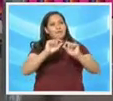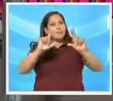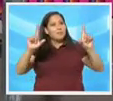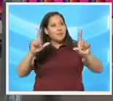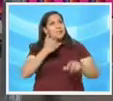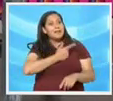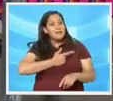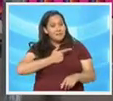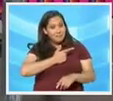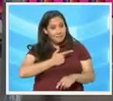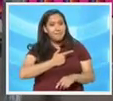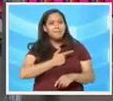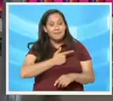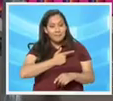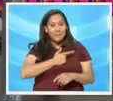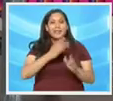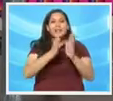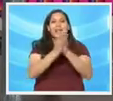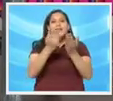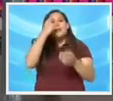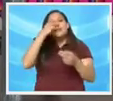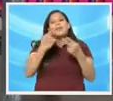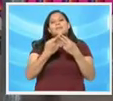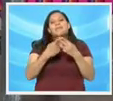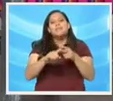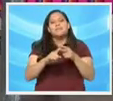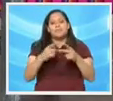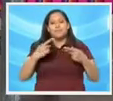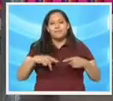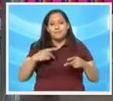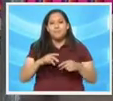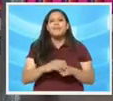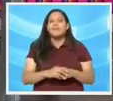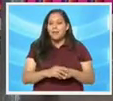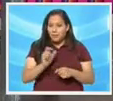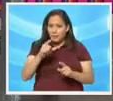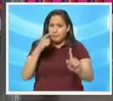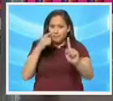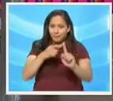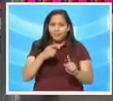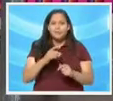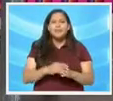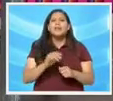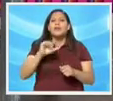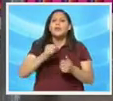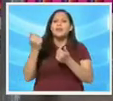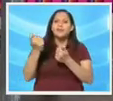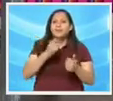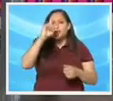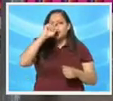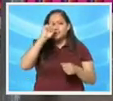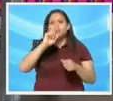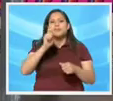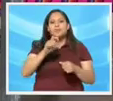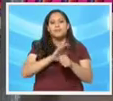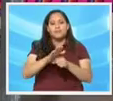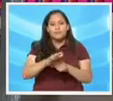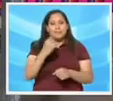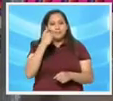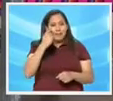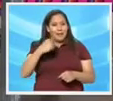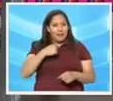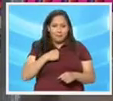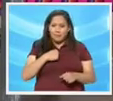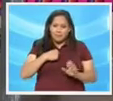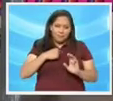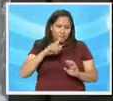Me encantó, padrísimo. Literatura para principiantes. Literatura para principiantes. Allá vamos entonces. ¿Con qué nos trae esta mañana? ¿Con qué vamos a iniciar? Fíjense que a mí, no